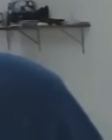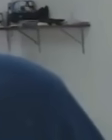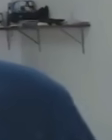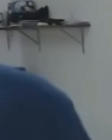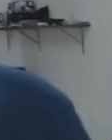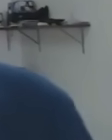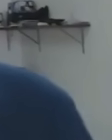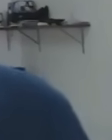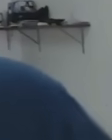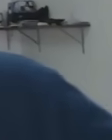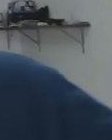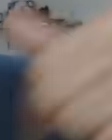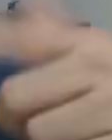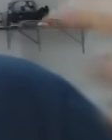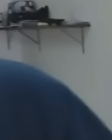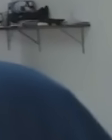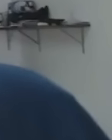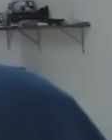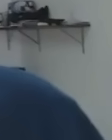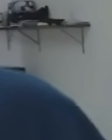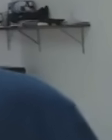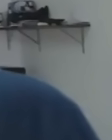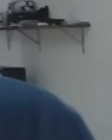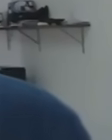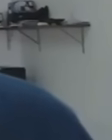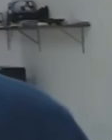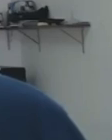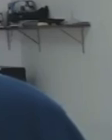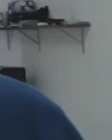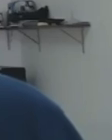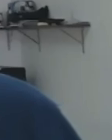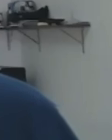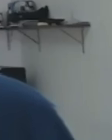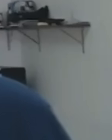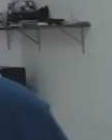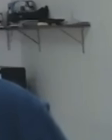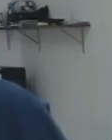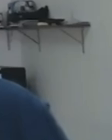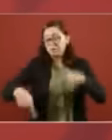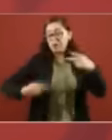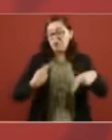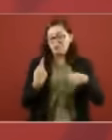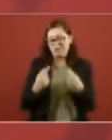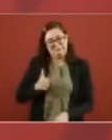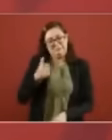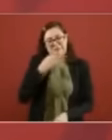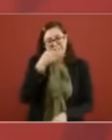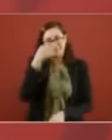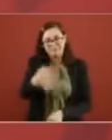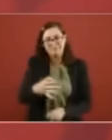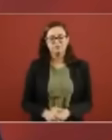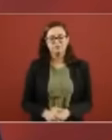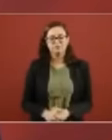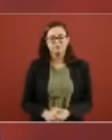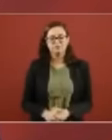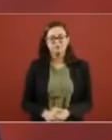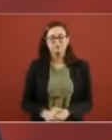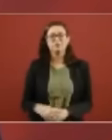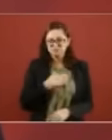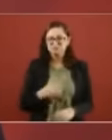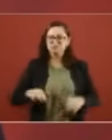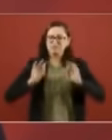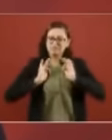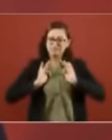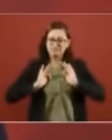contento, me rechazaron mis dos ternas, ahora yo puedo elegir al que yo quiera. Y de esta manera lo anunció en la mañanera. Estoy contento,